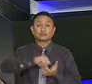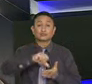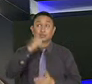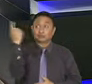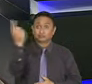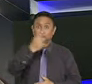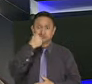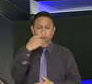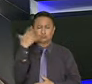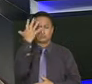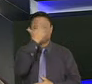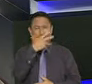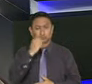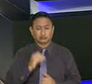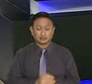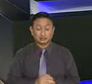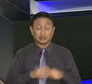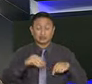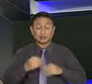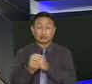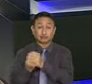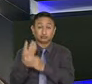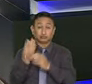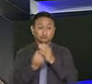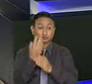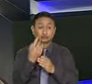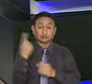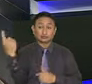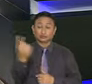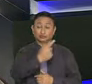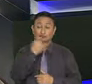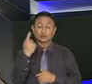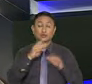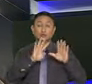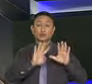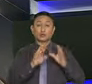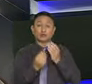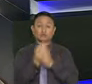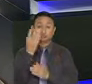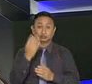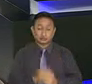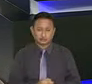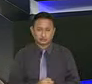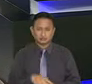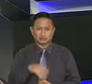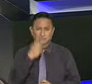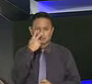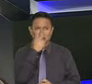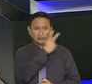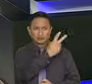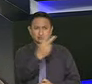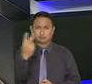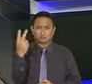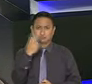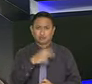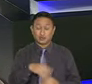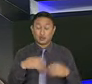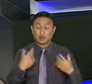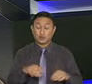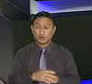paisajes extraordinaria llena de volcanes nueve son los volcanes que están alrededor de Quito con unas vistas que realmente